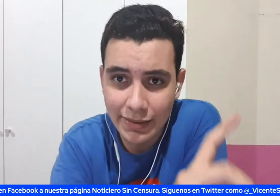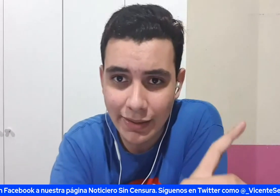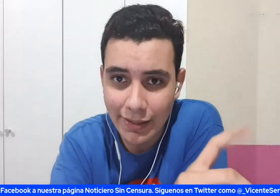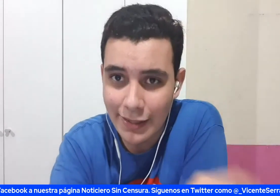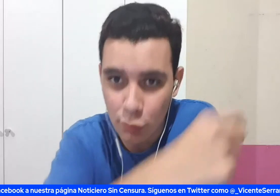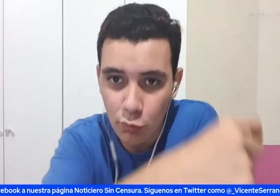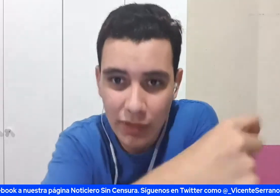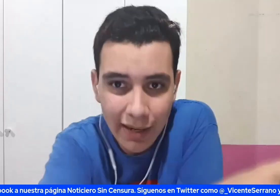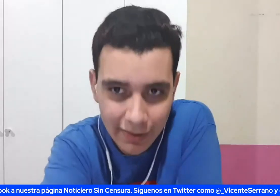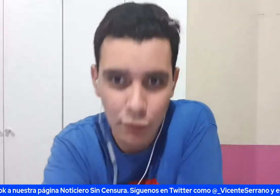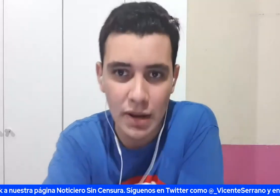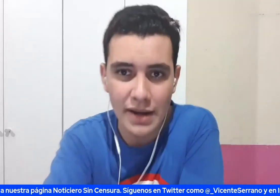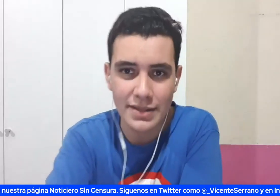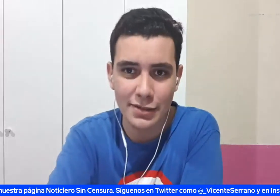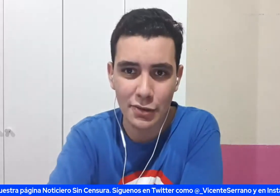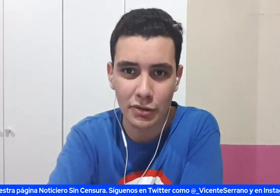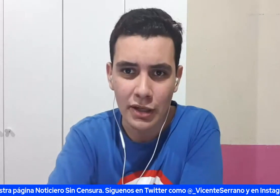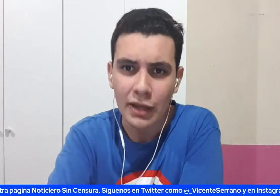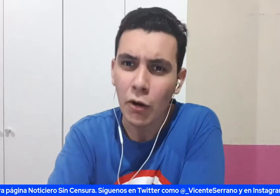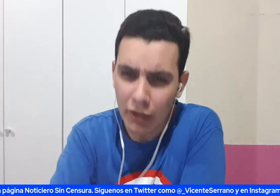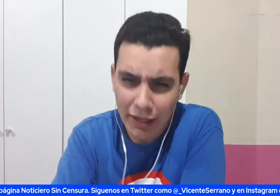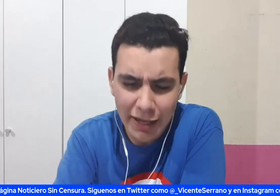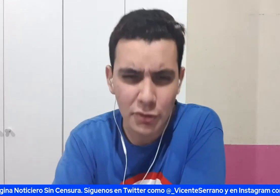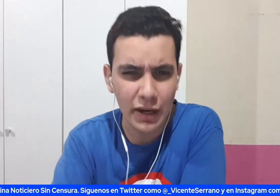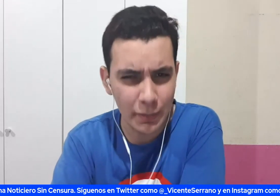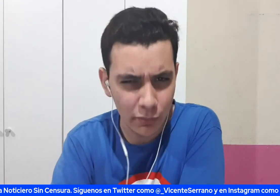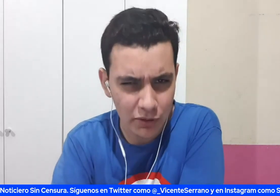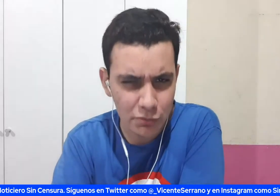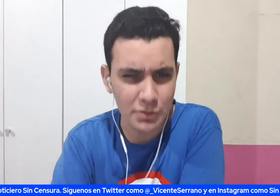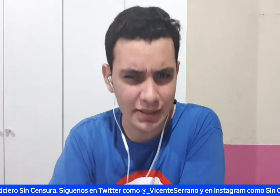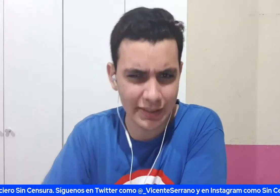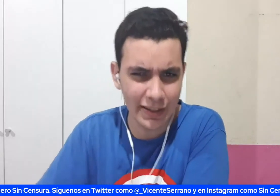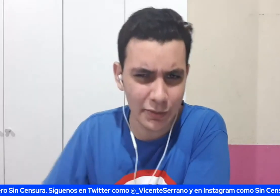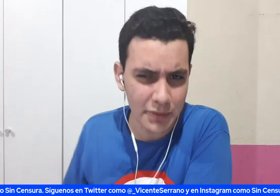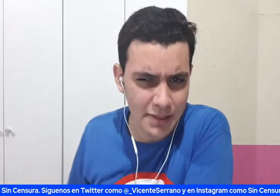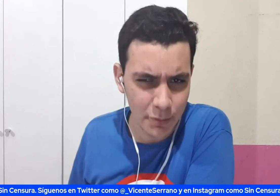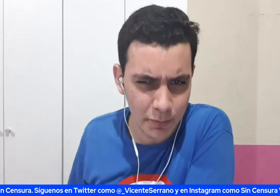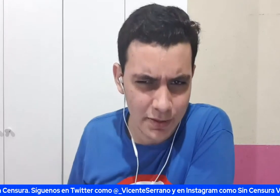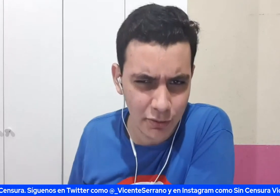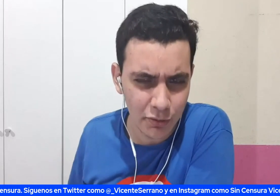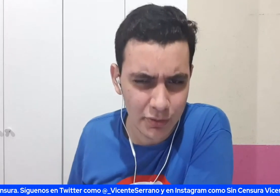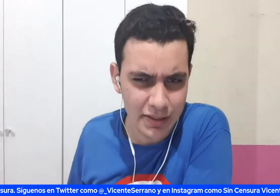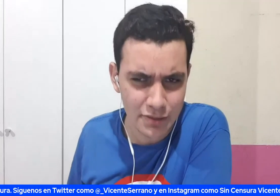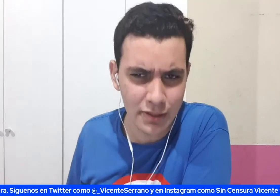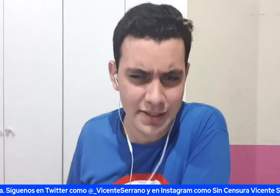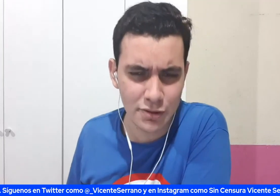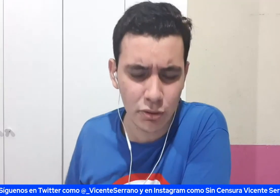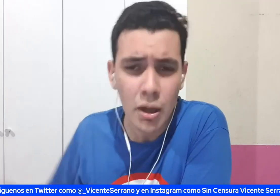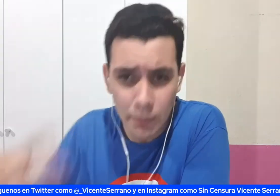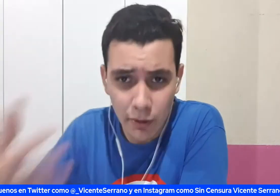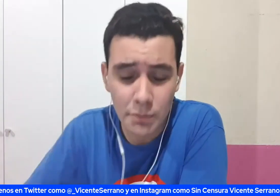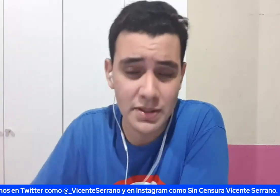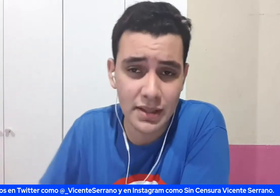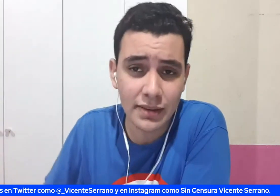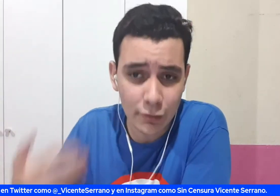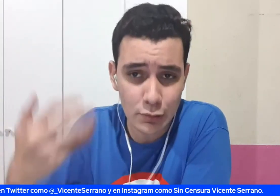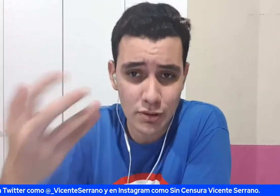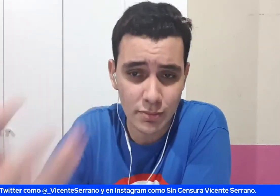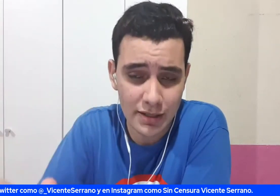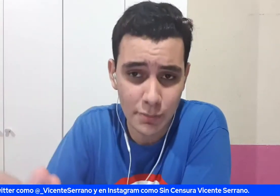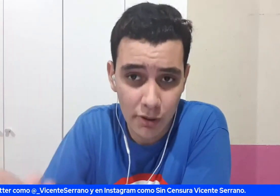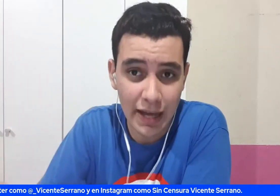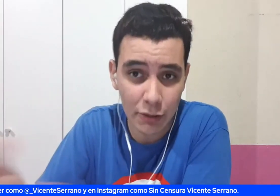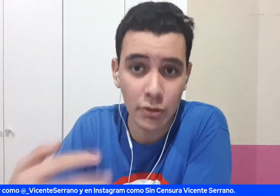nación. El presidente simplemente está a la altura de personajes como Lázaro Cárdenas y Adolfo López Mateos en el sentido de